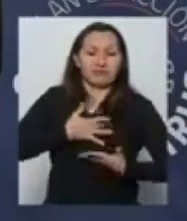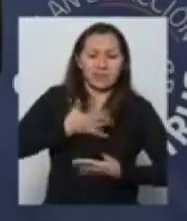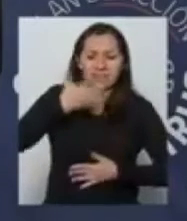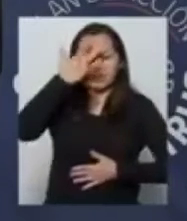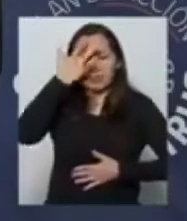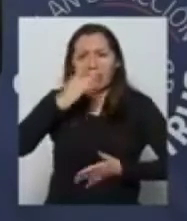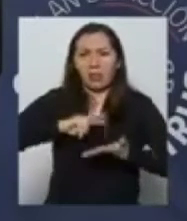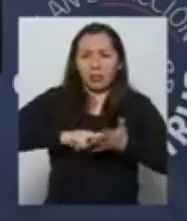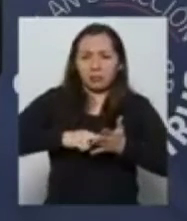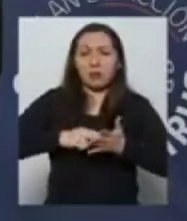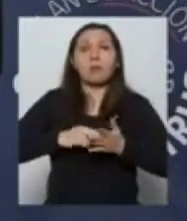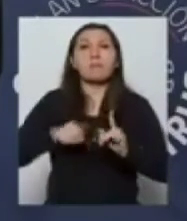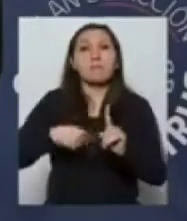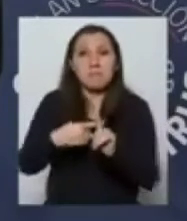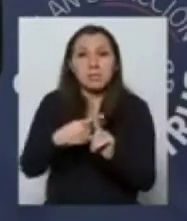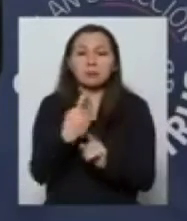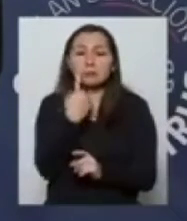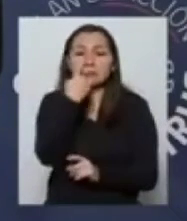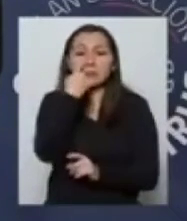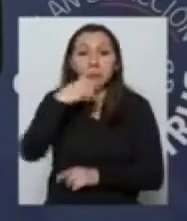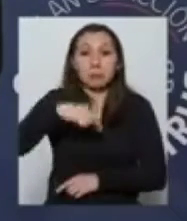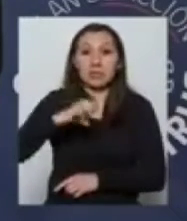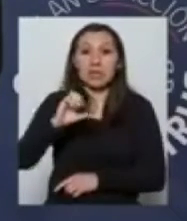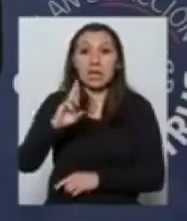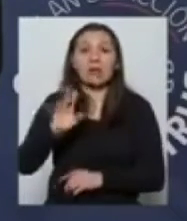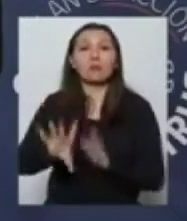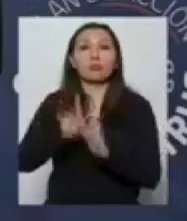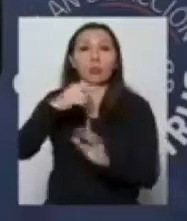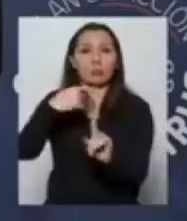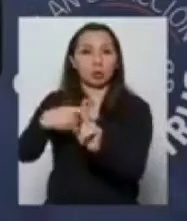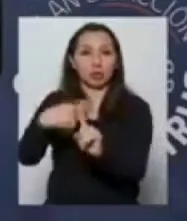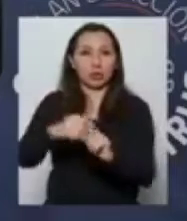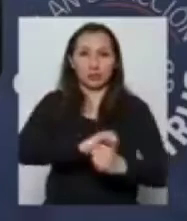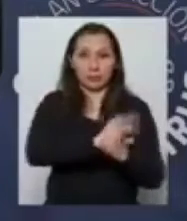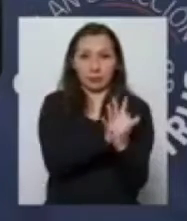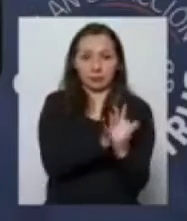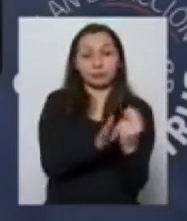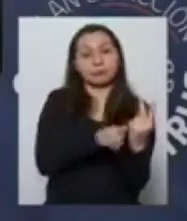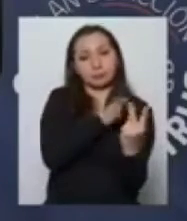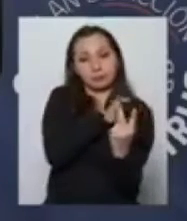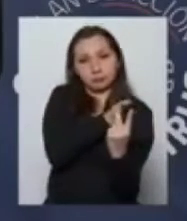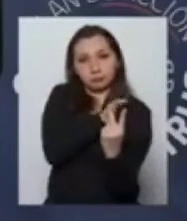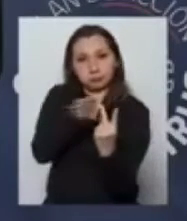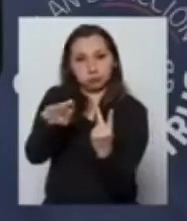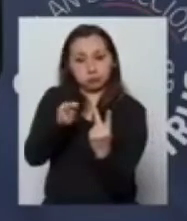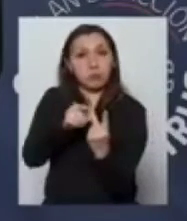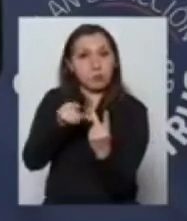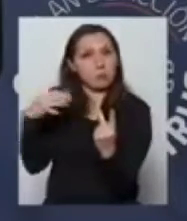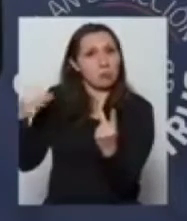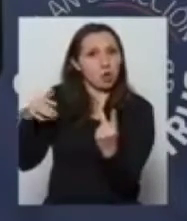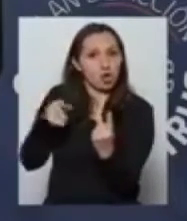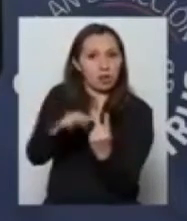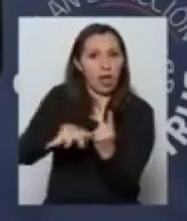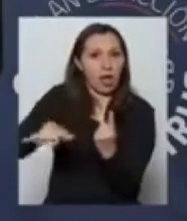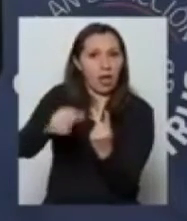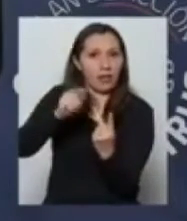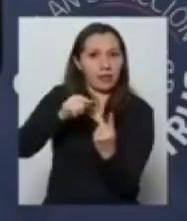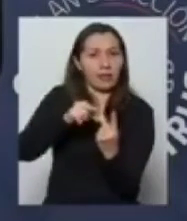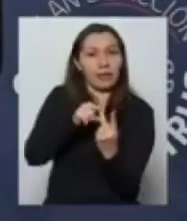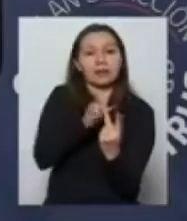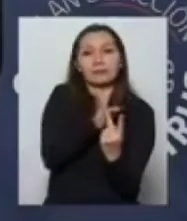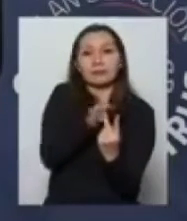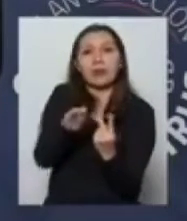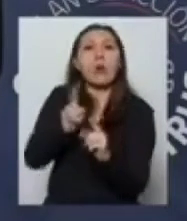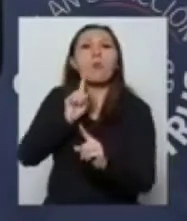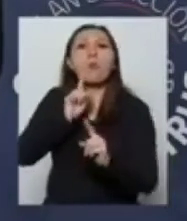y se les hizo PCR y este salió positivo. Y tenemos un número no despreciable de casos que corresponden a